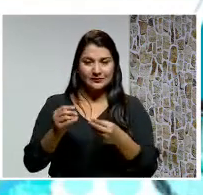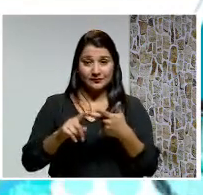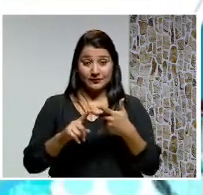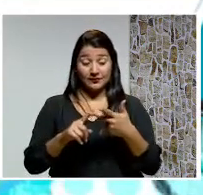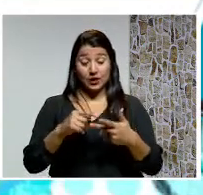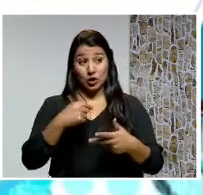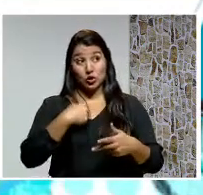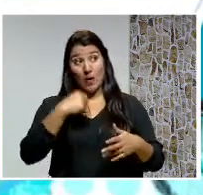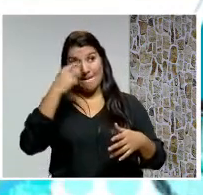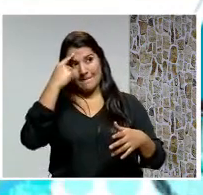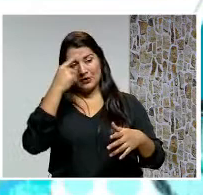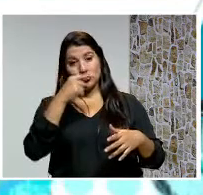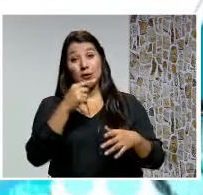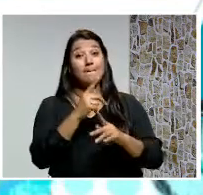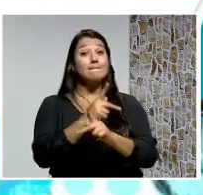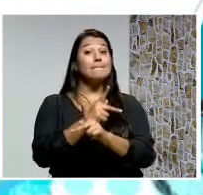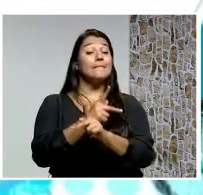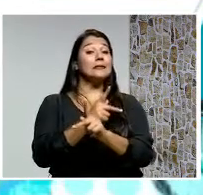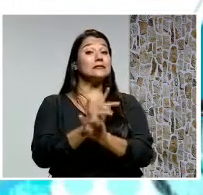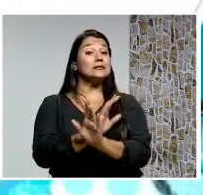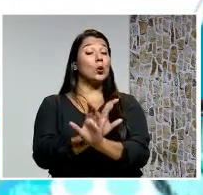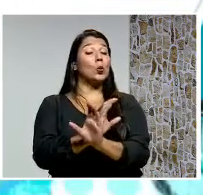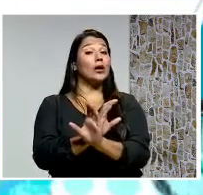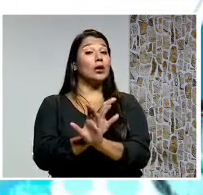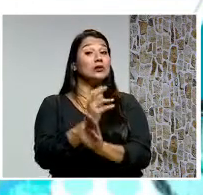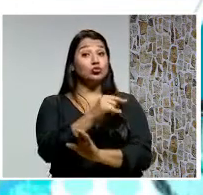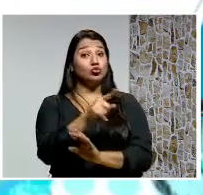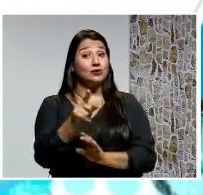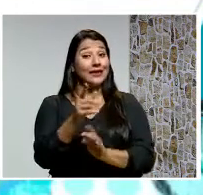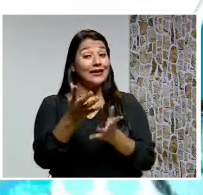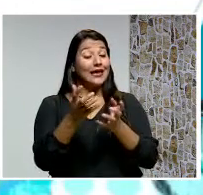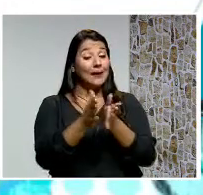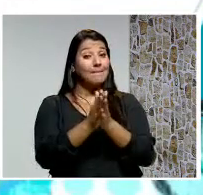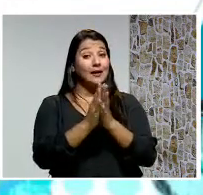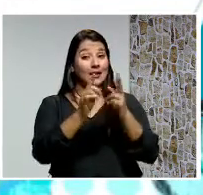es precaución para quienes van a adquirir una